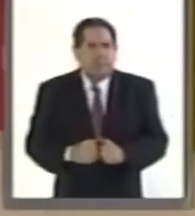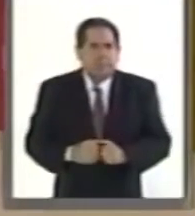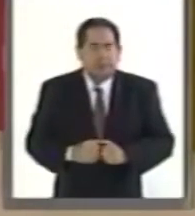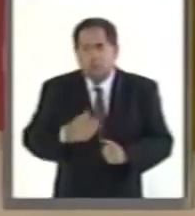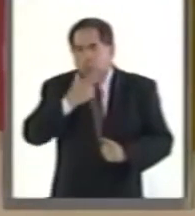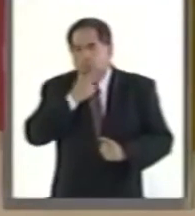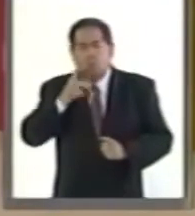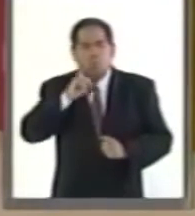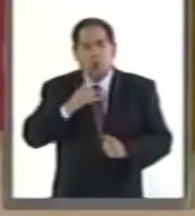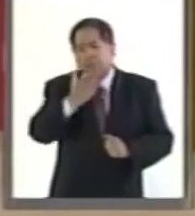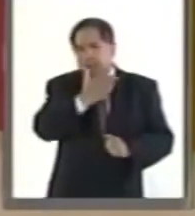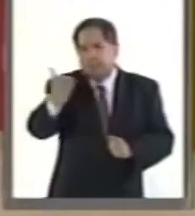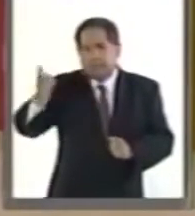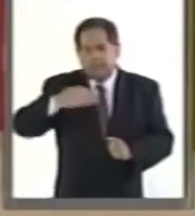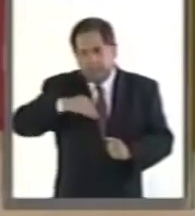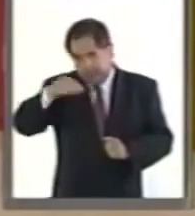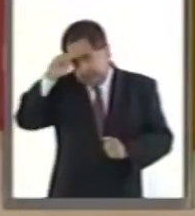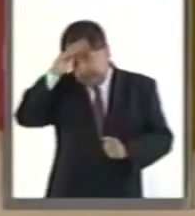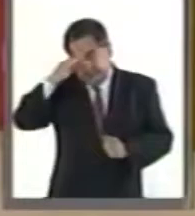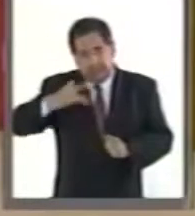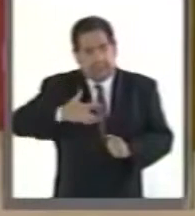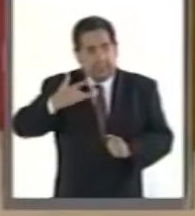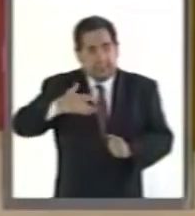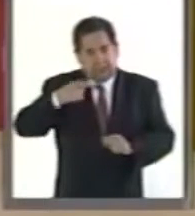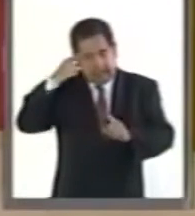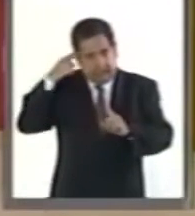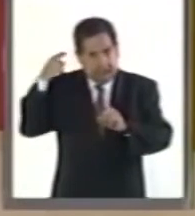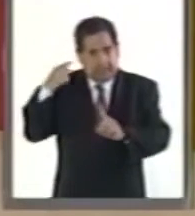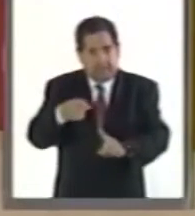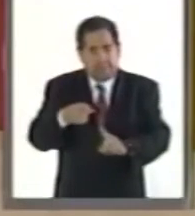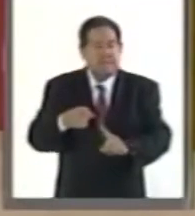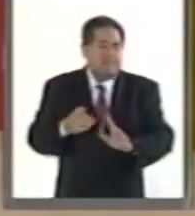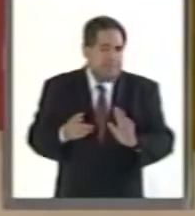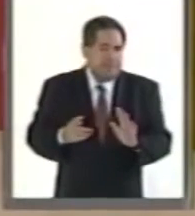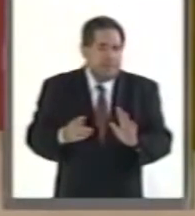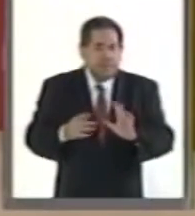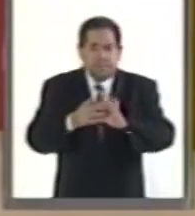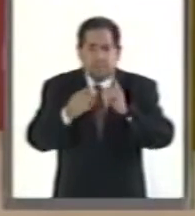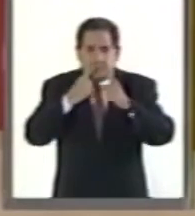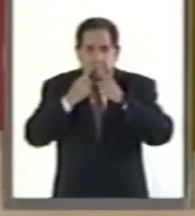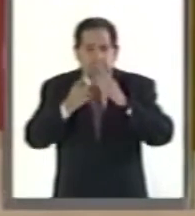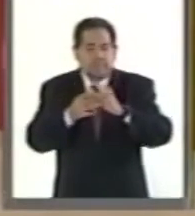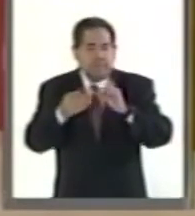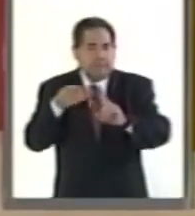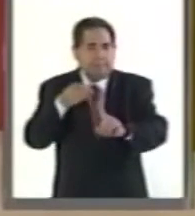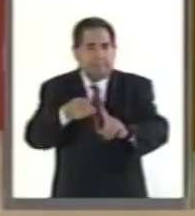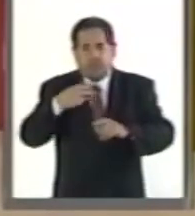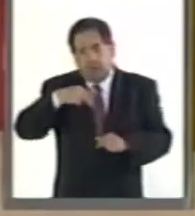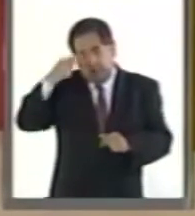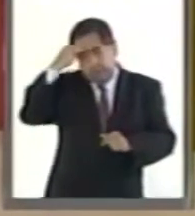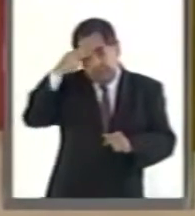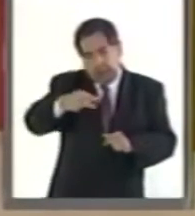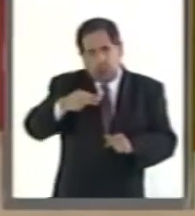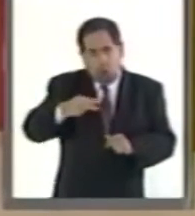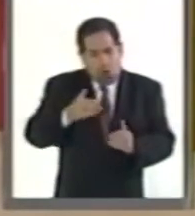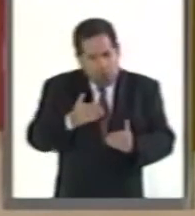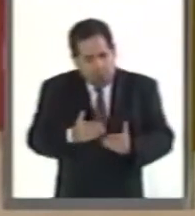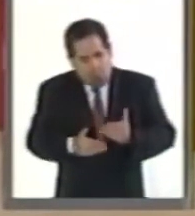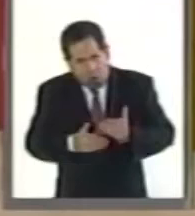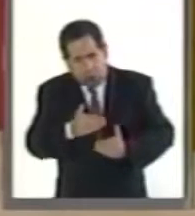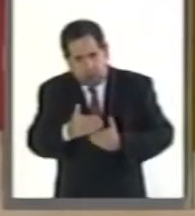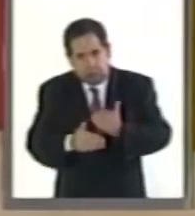señores, me parece, y ese es el motivo también de esta iniciativa, México tiene que ir